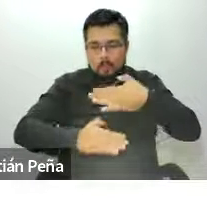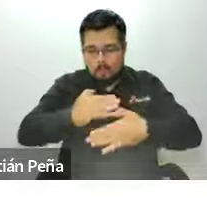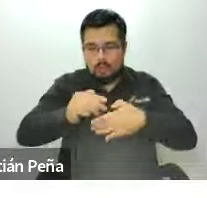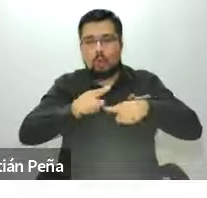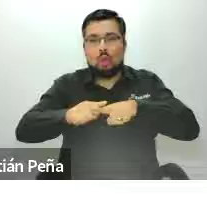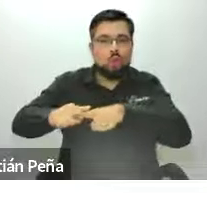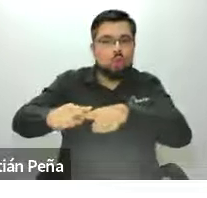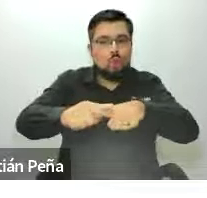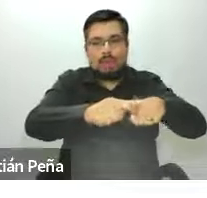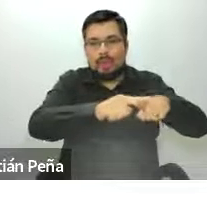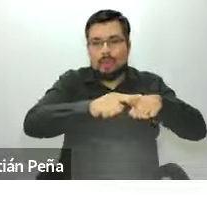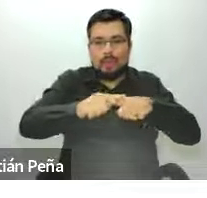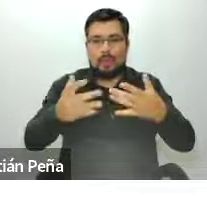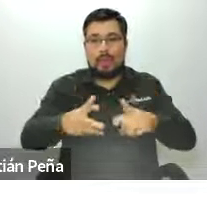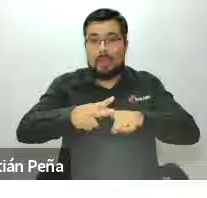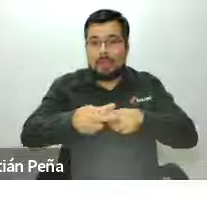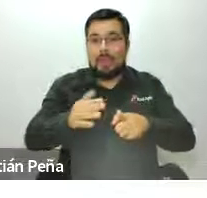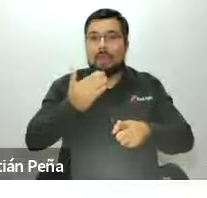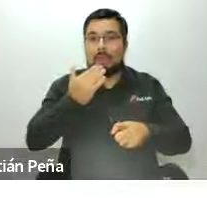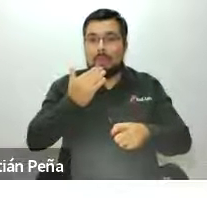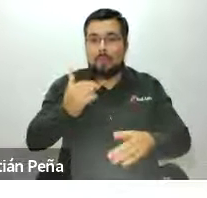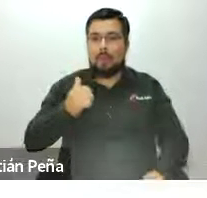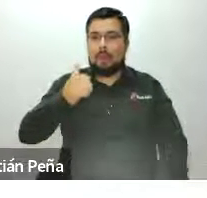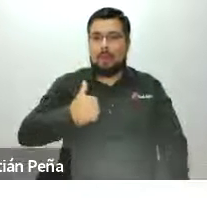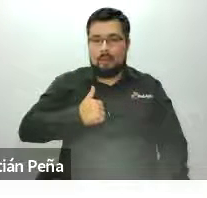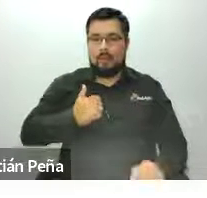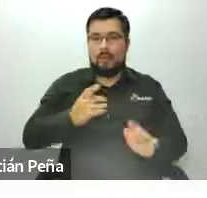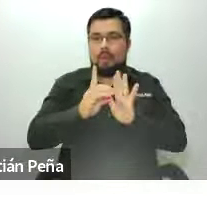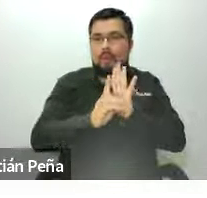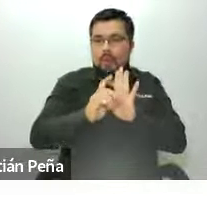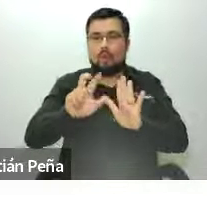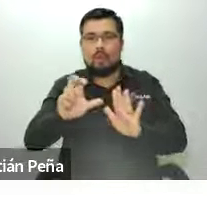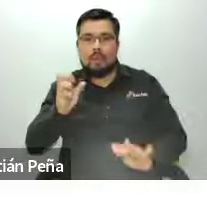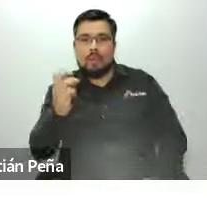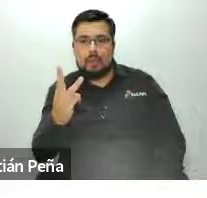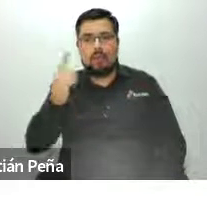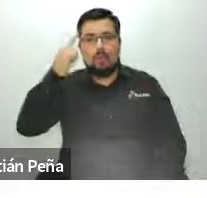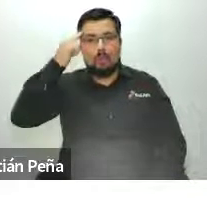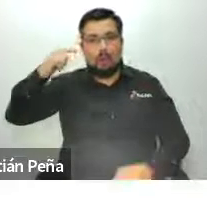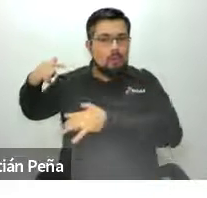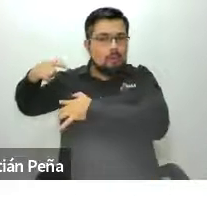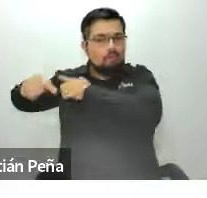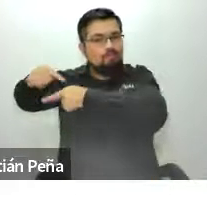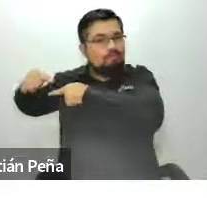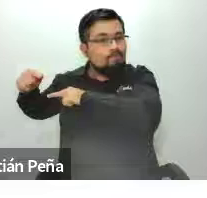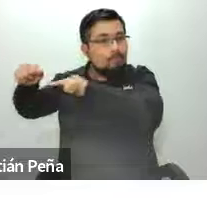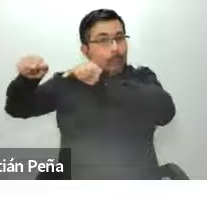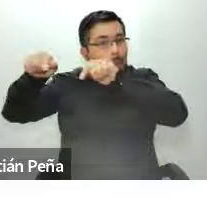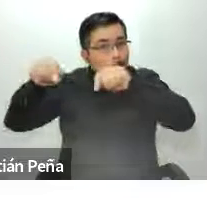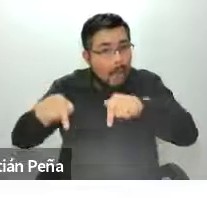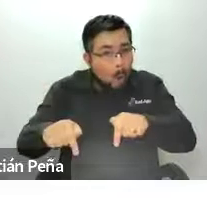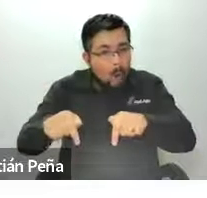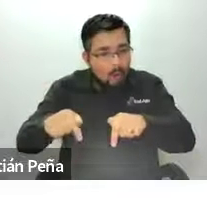en lo que ha sido la implementación del decreto 83, yo creo que hasta el día de hoy nosotros encontramos que también hay barreras,